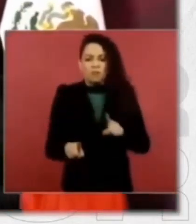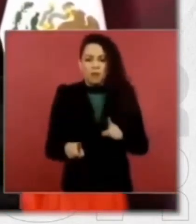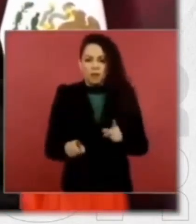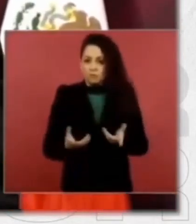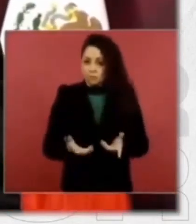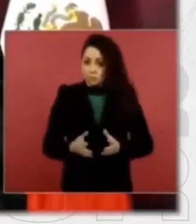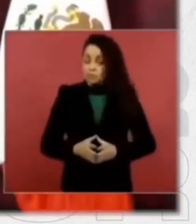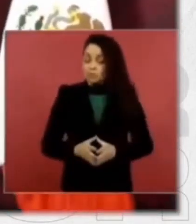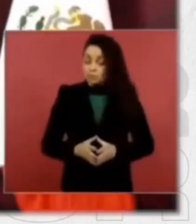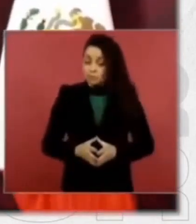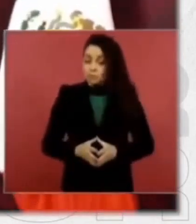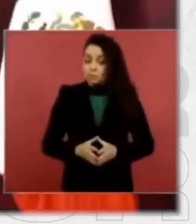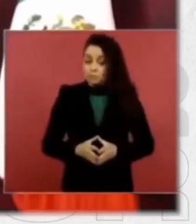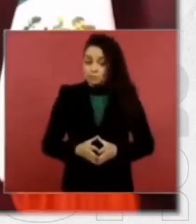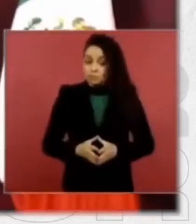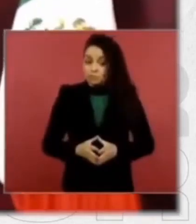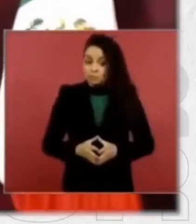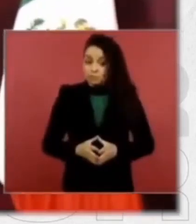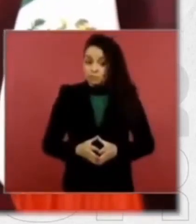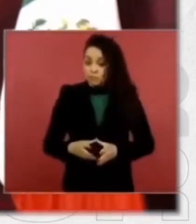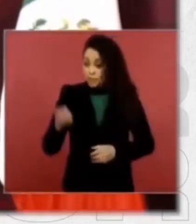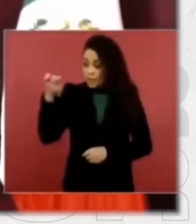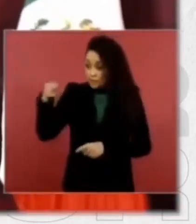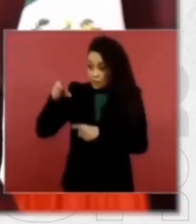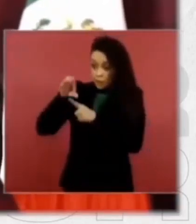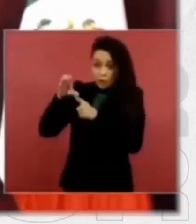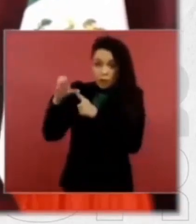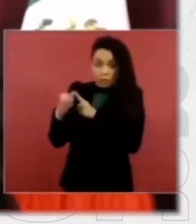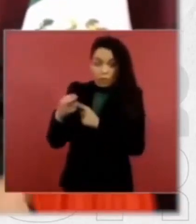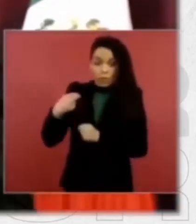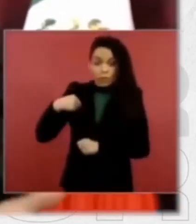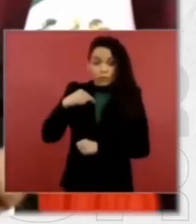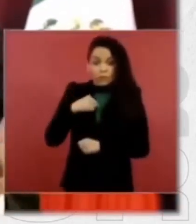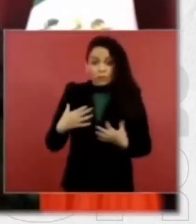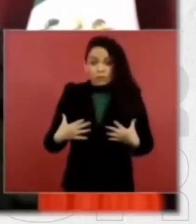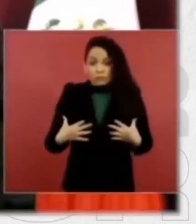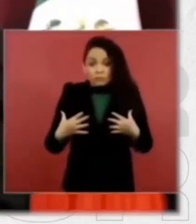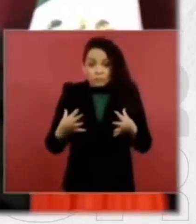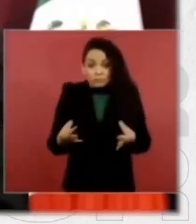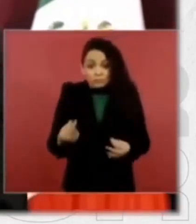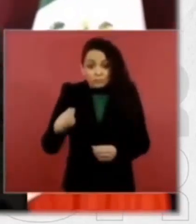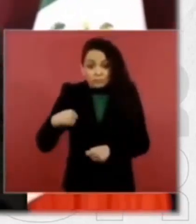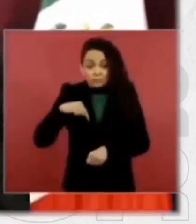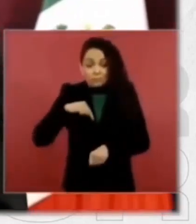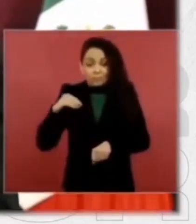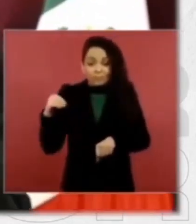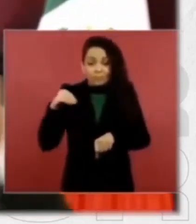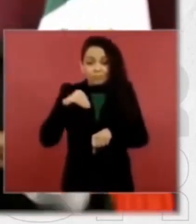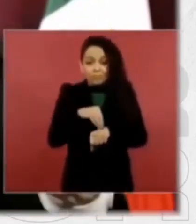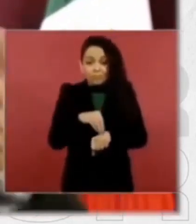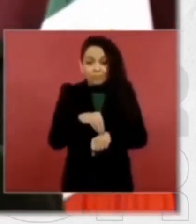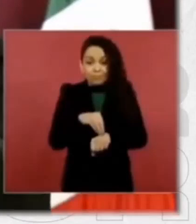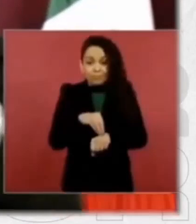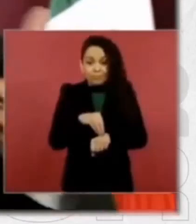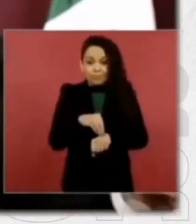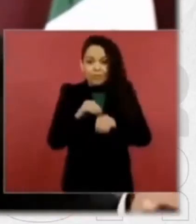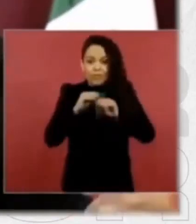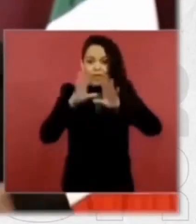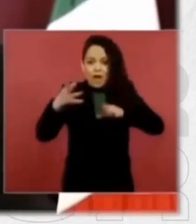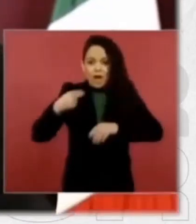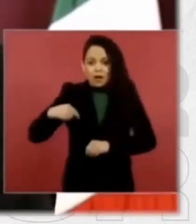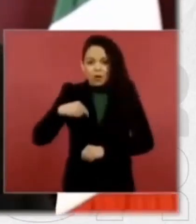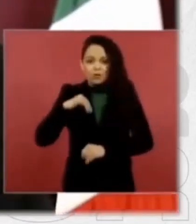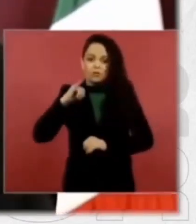ese comité, y si lo creamos, pues cómo no vamos a entregar toda la información, que se